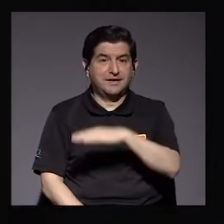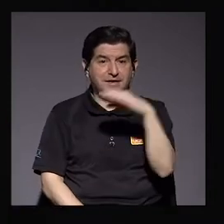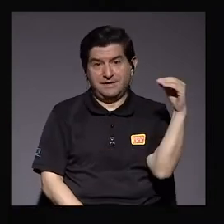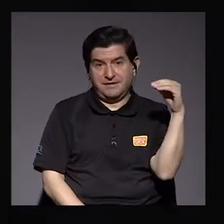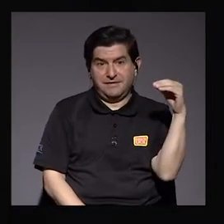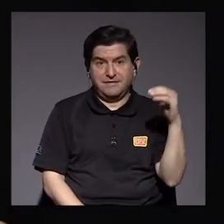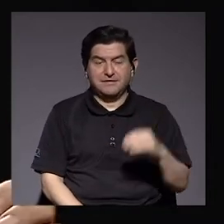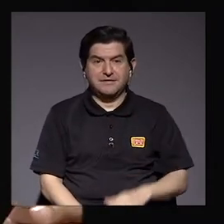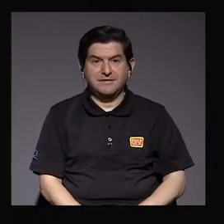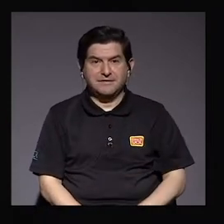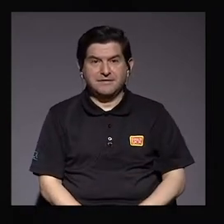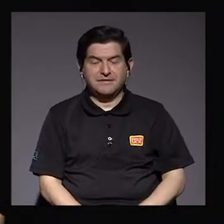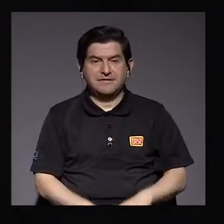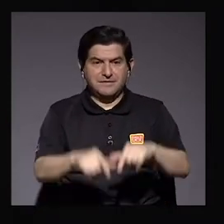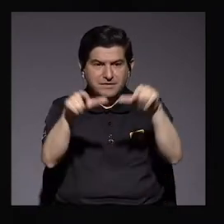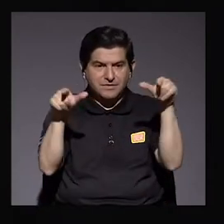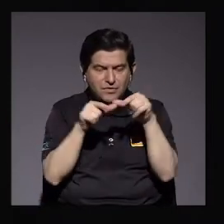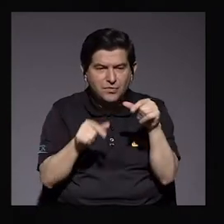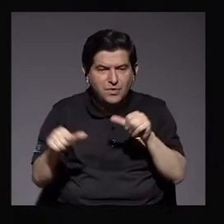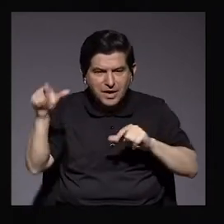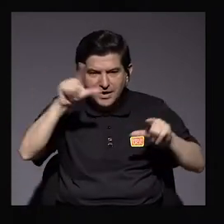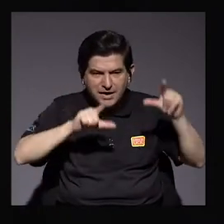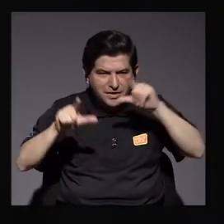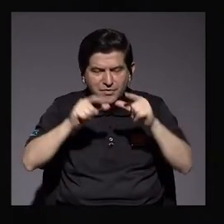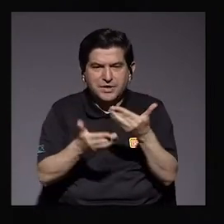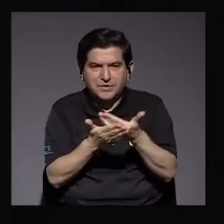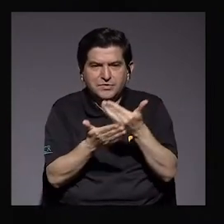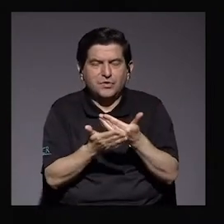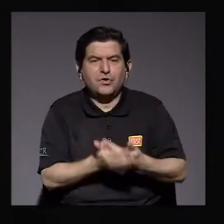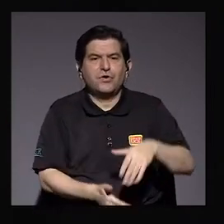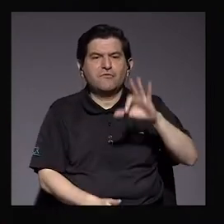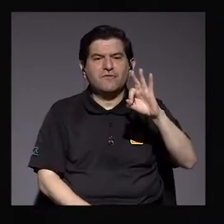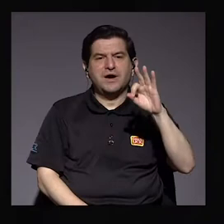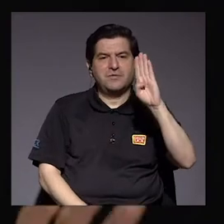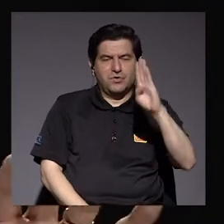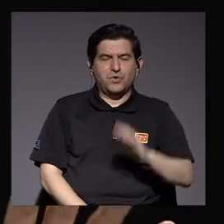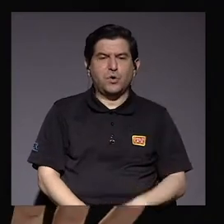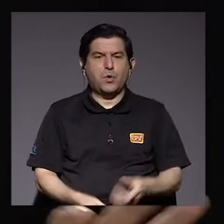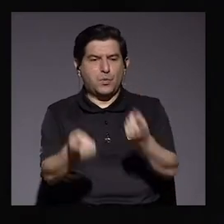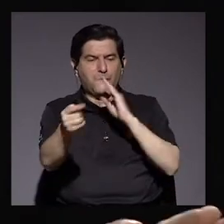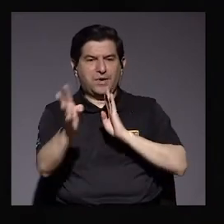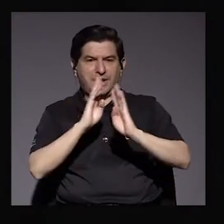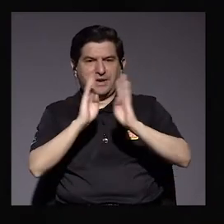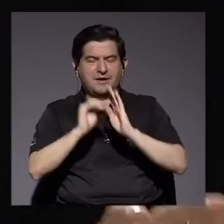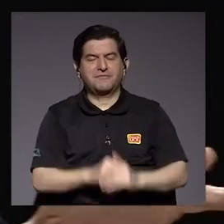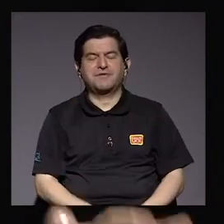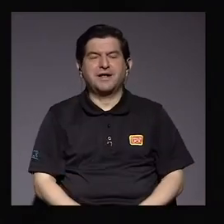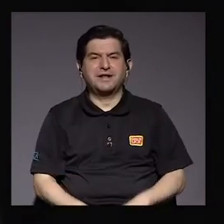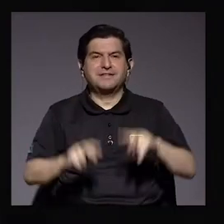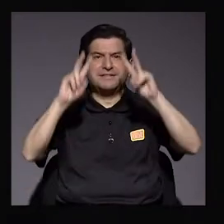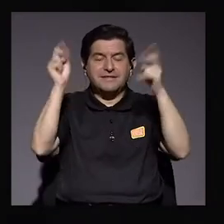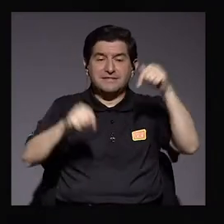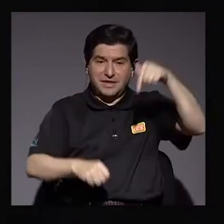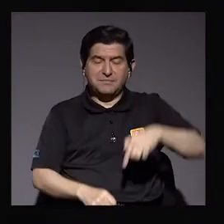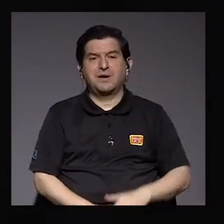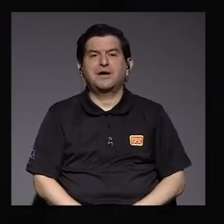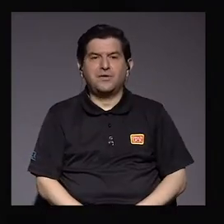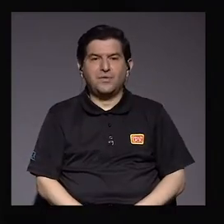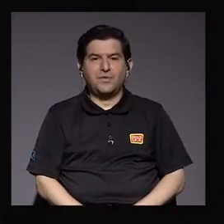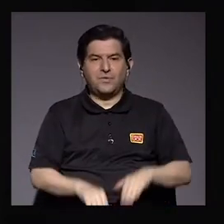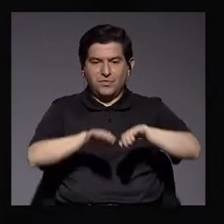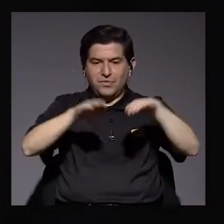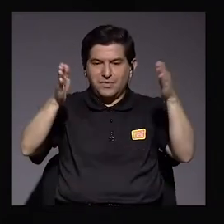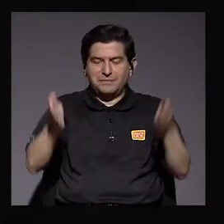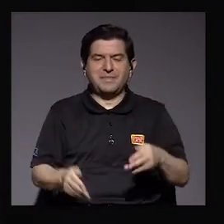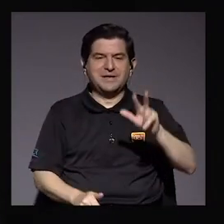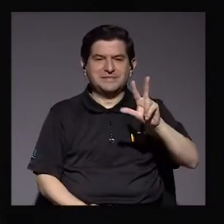desde la Estación Experimental Agrícola Fabio Baurit viene a hablarnos de un tema que hoy ha tomado la mesa de